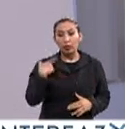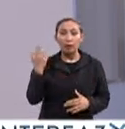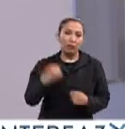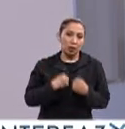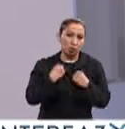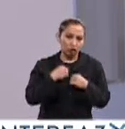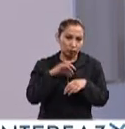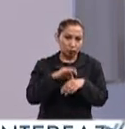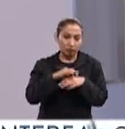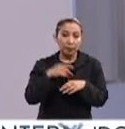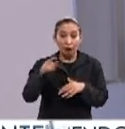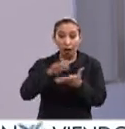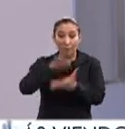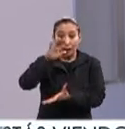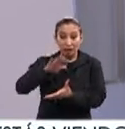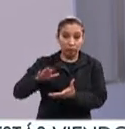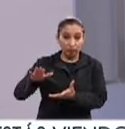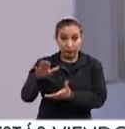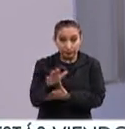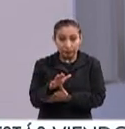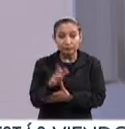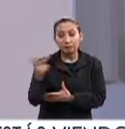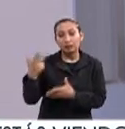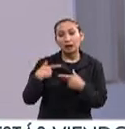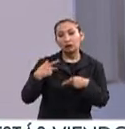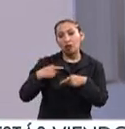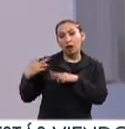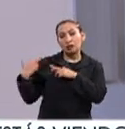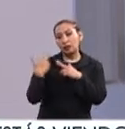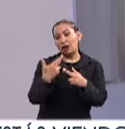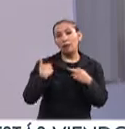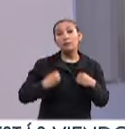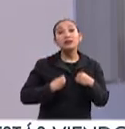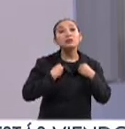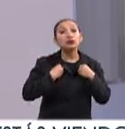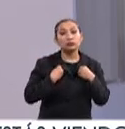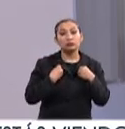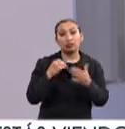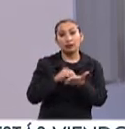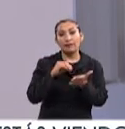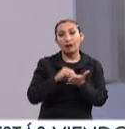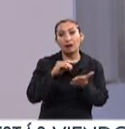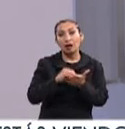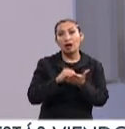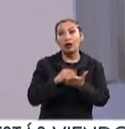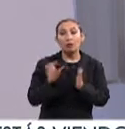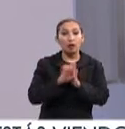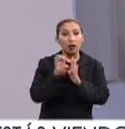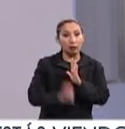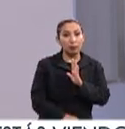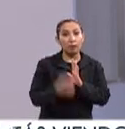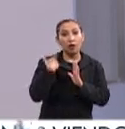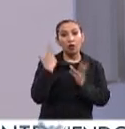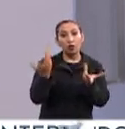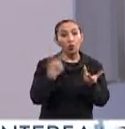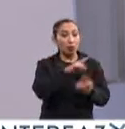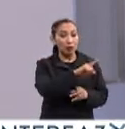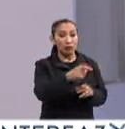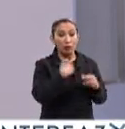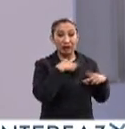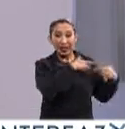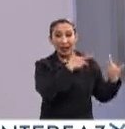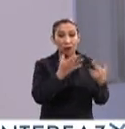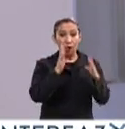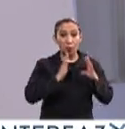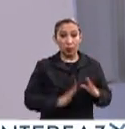desafortunadamente es la mayor cantidad de donadores que existen actualmente, ¿no? Las donaciones de paciente cadavérico cada vez